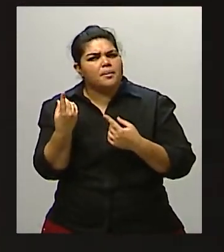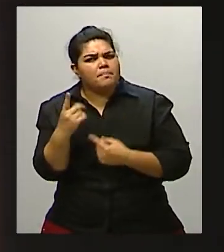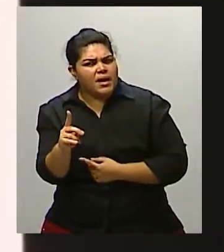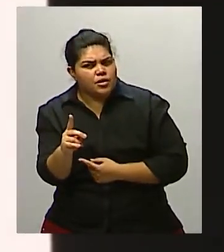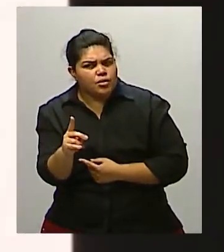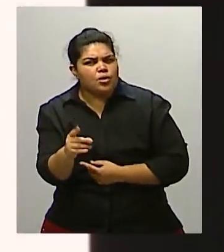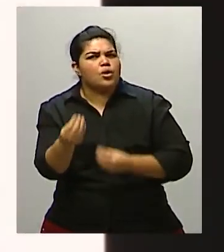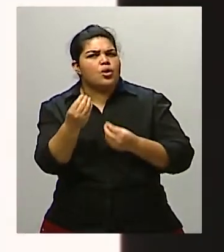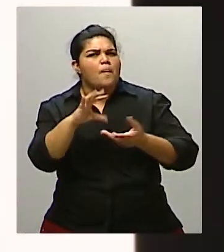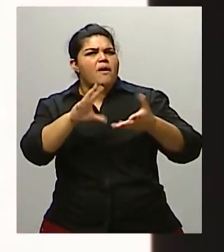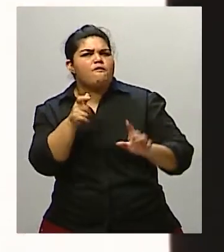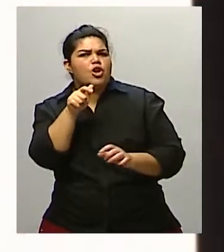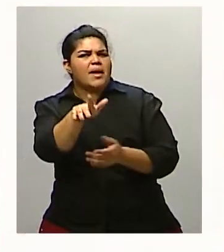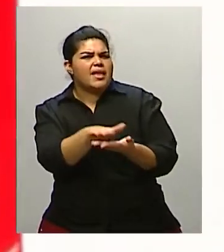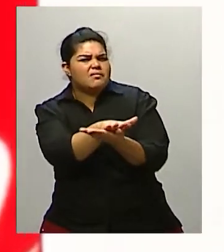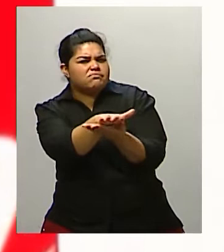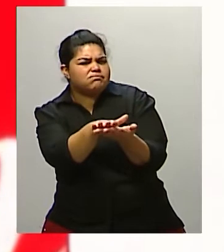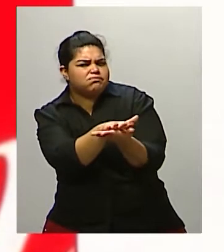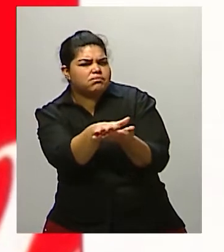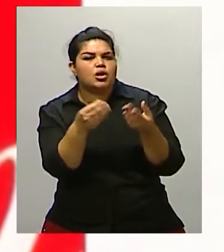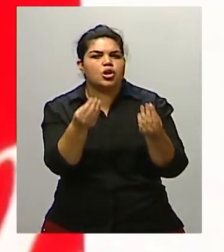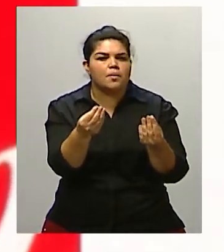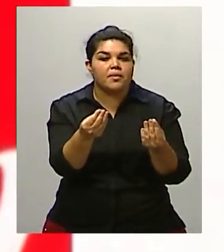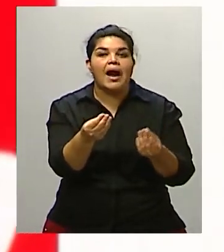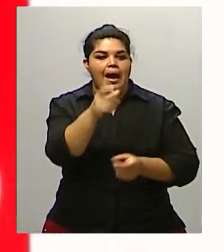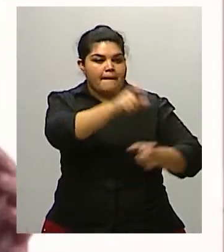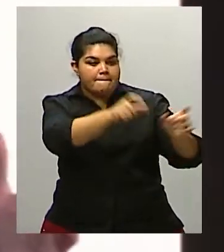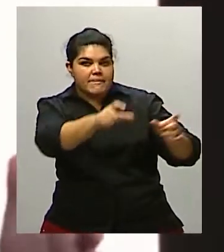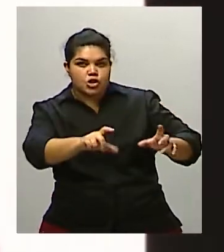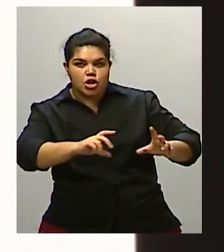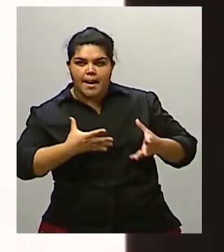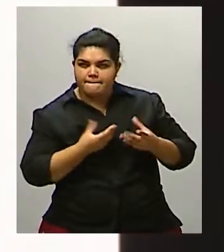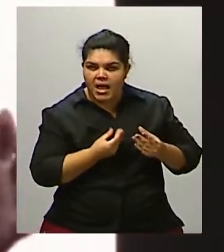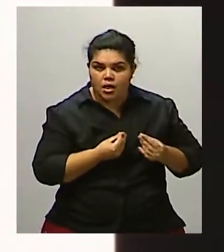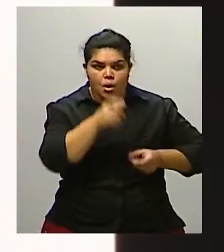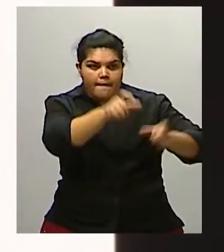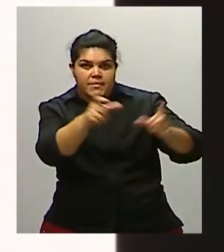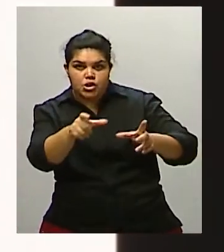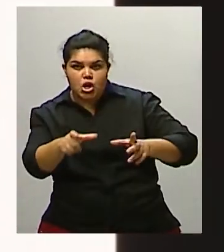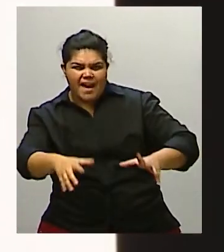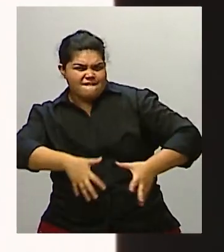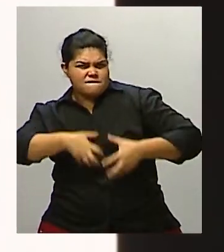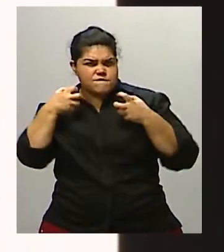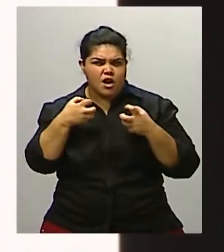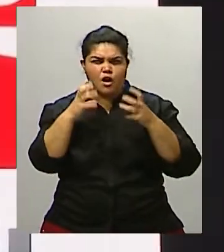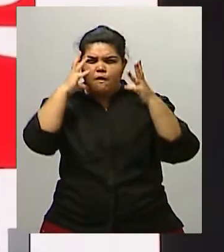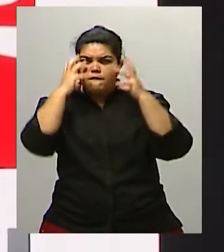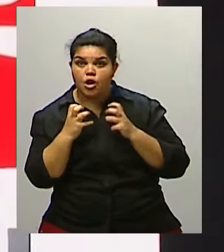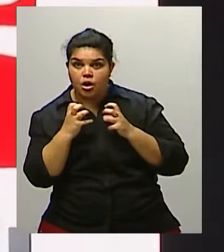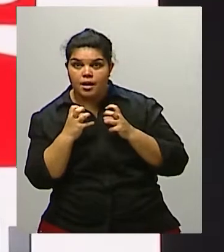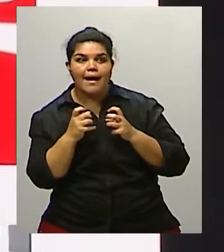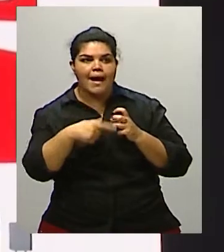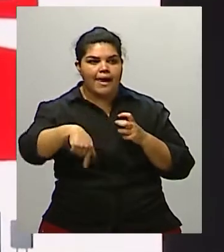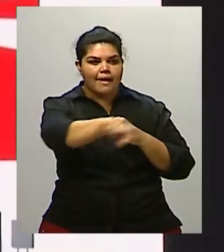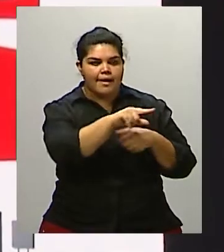la bronca y a través del miedo. ¿De dónde surge esta bronca y este miedo? Nosotros tenemos, desde el año 75